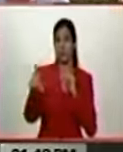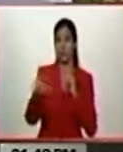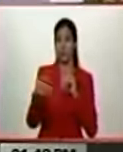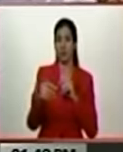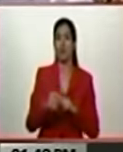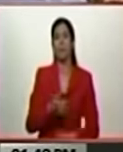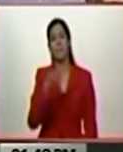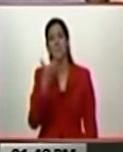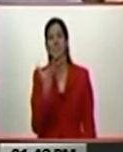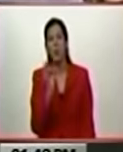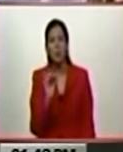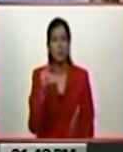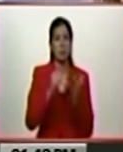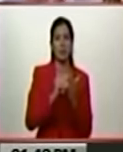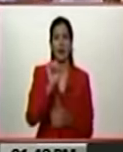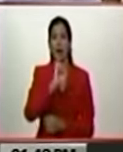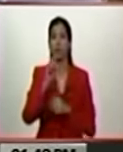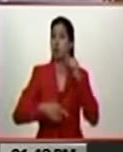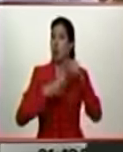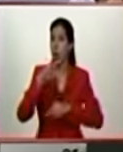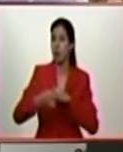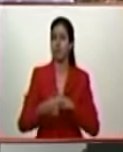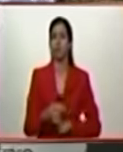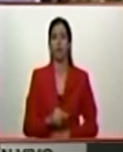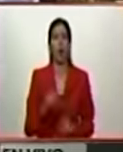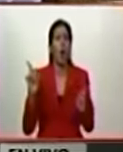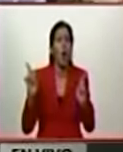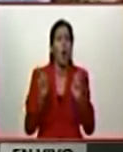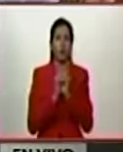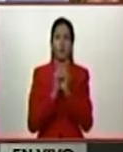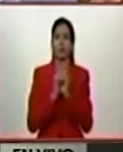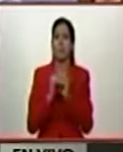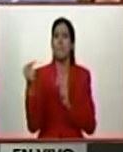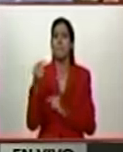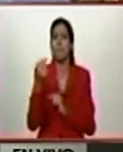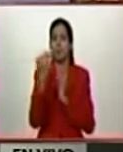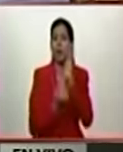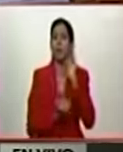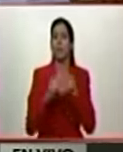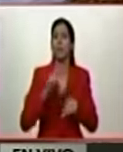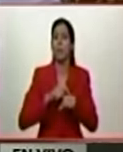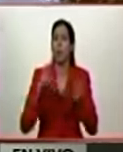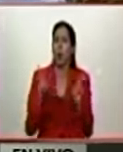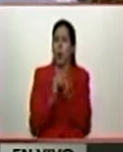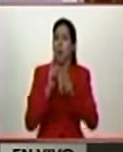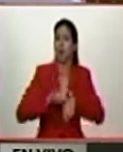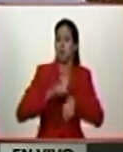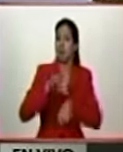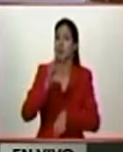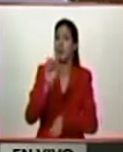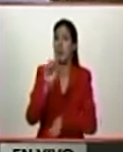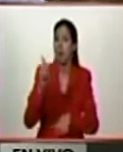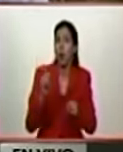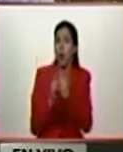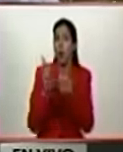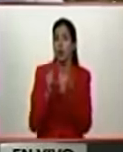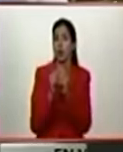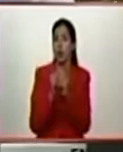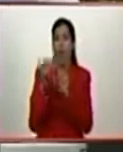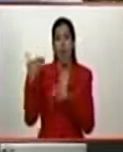mil vehículos diariamente se podrán ahorrar hasta 30 minutos de tiempo, que no es poca cosa. Yo